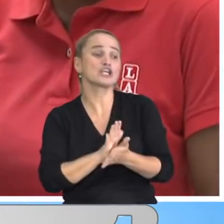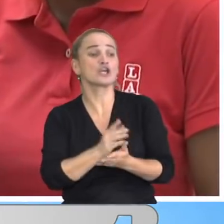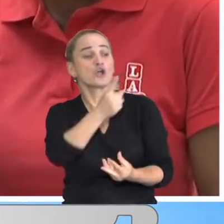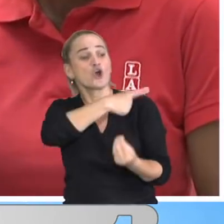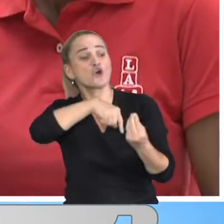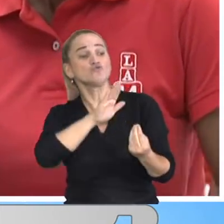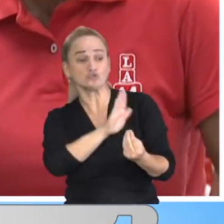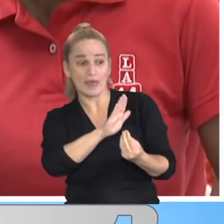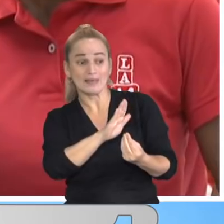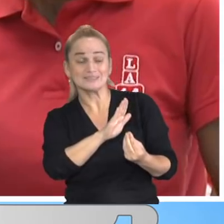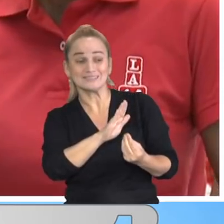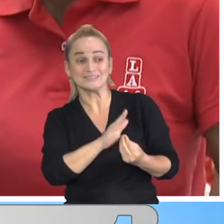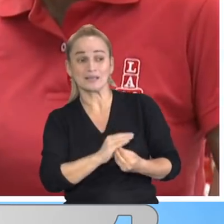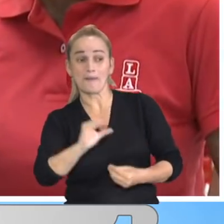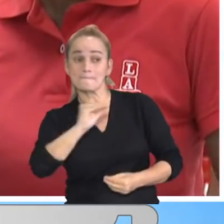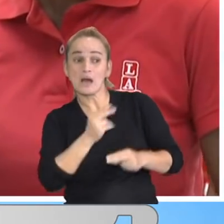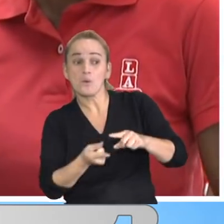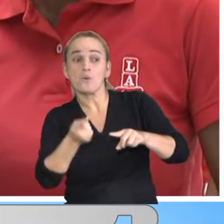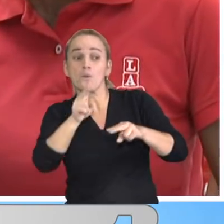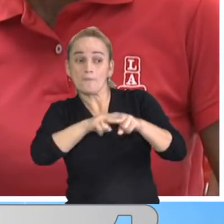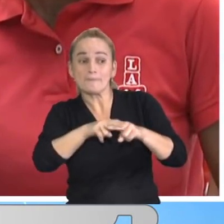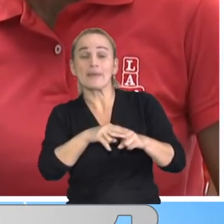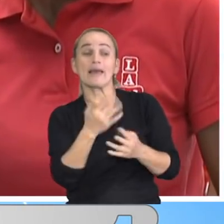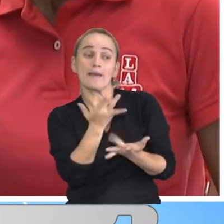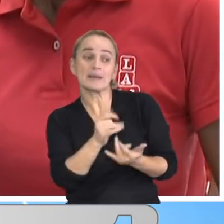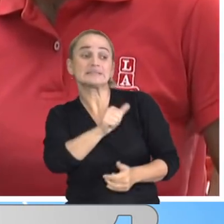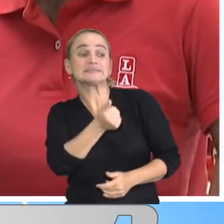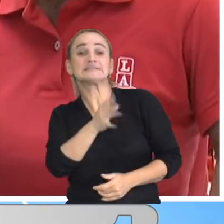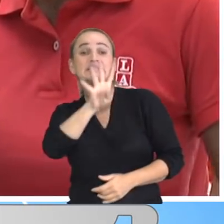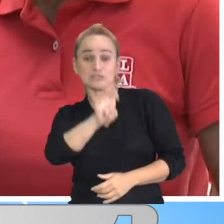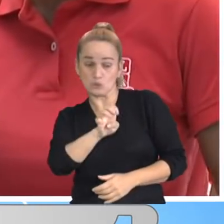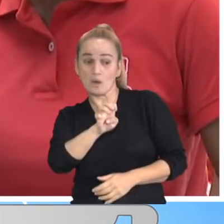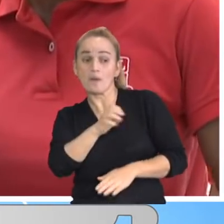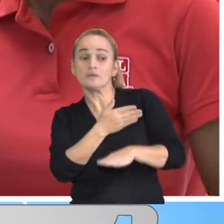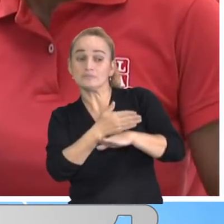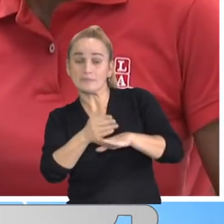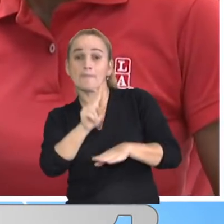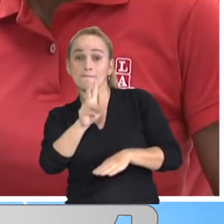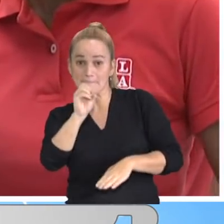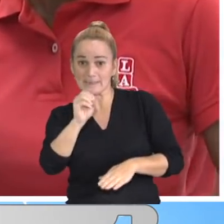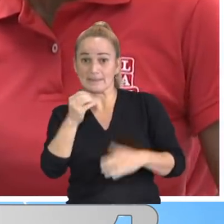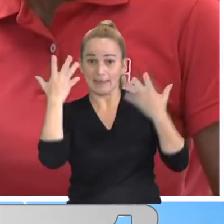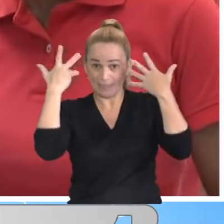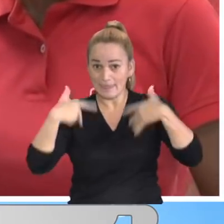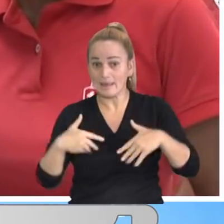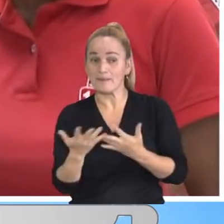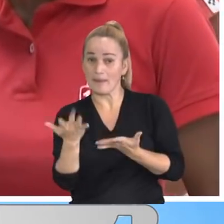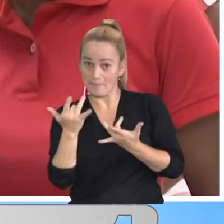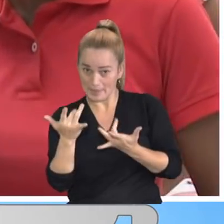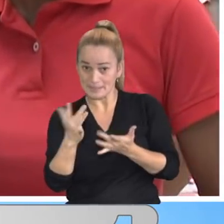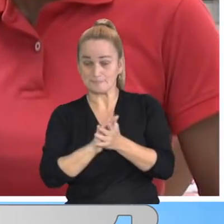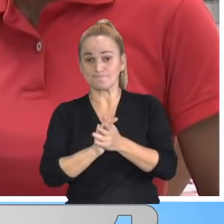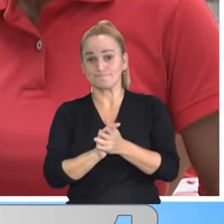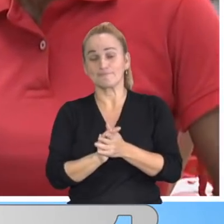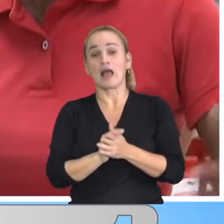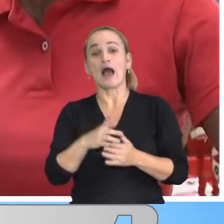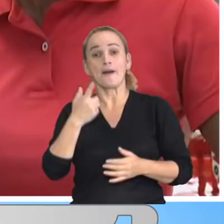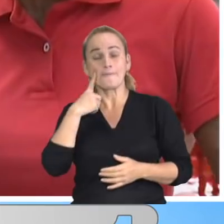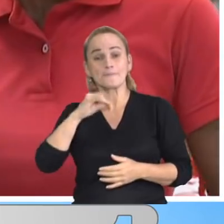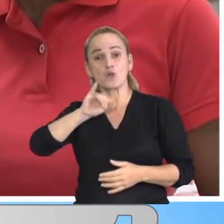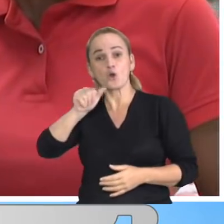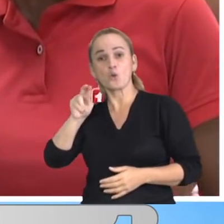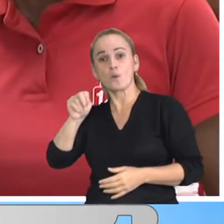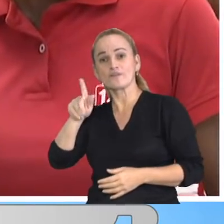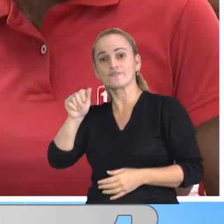la liquidación tienen que esperar hasta el 19, que tienen 20 días después de la posesión del señor Felipe Negre, que la